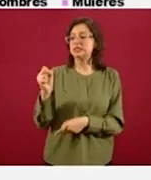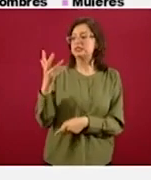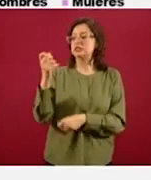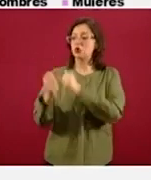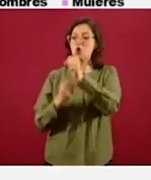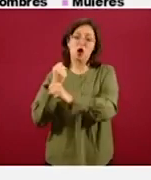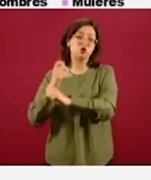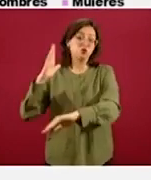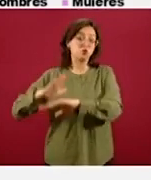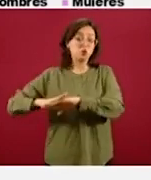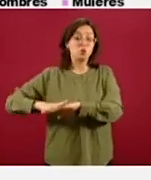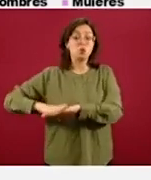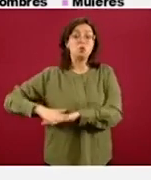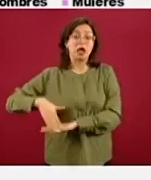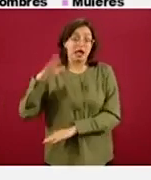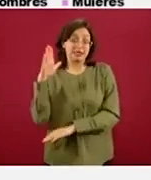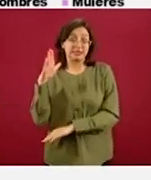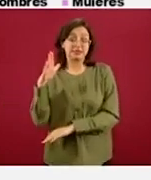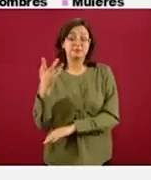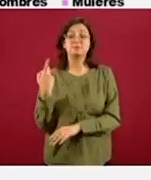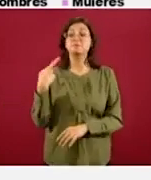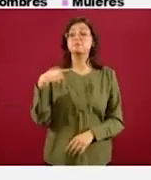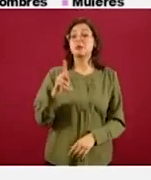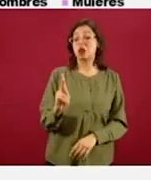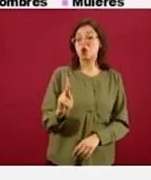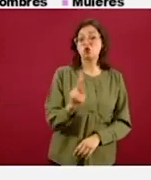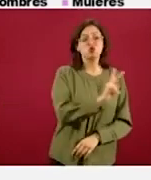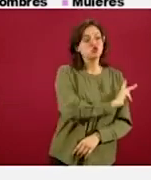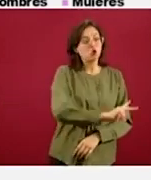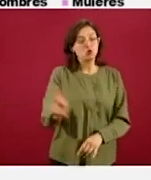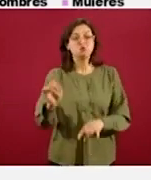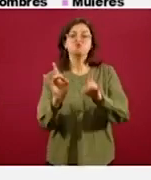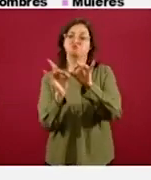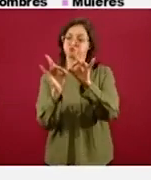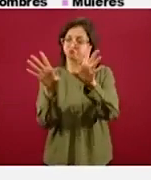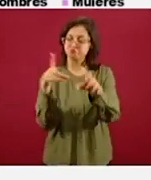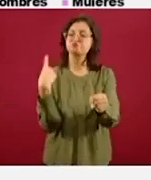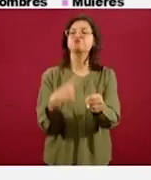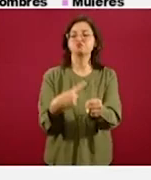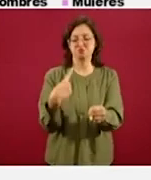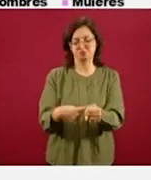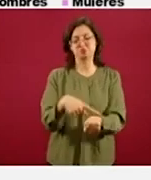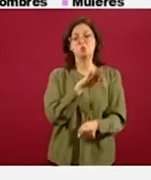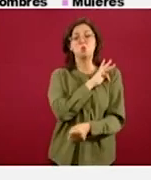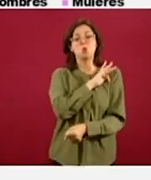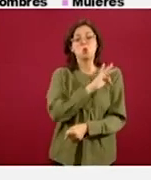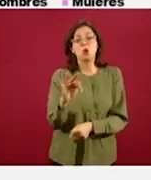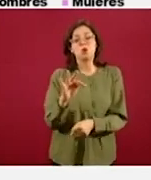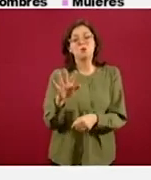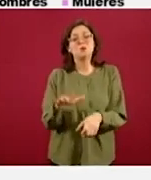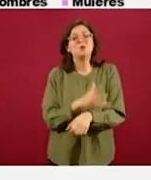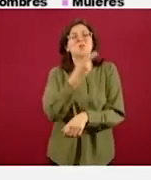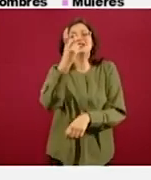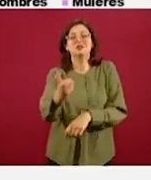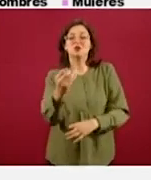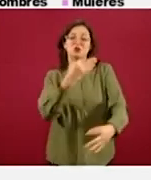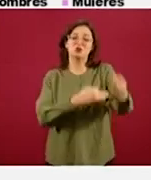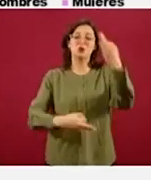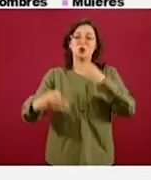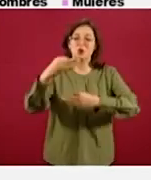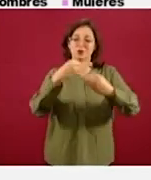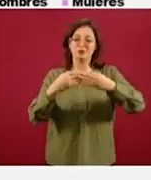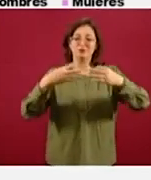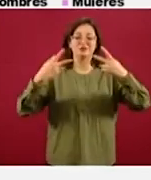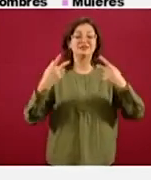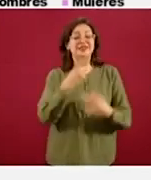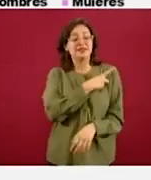años, todos nos podemos enfermar. Por eso todos nos debemos de quedar